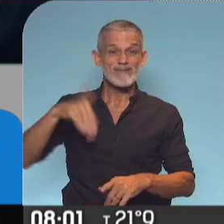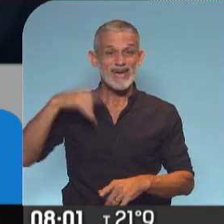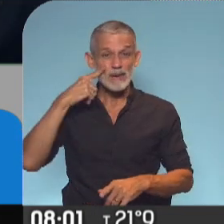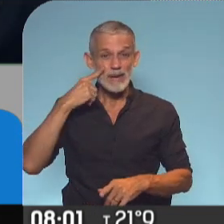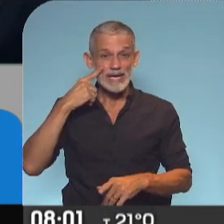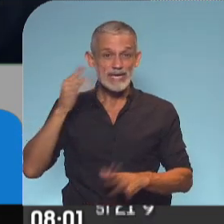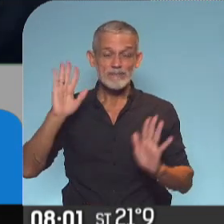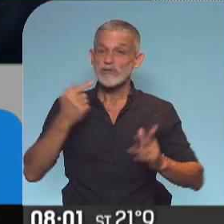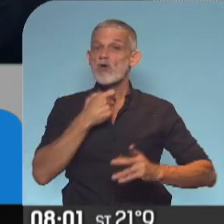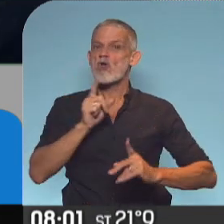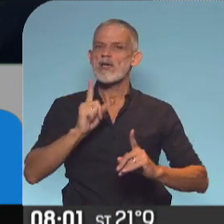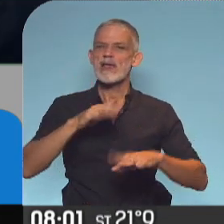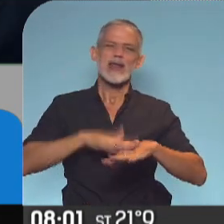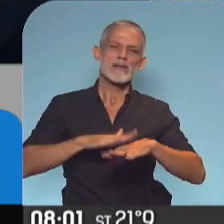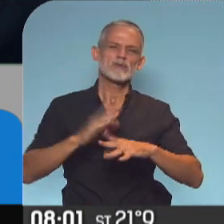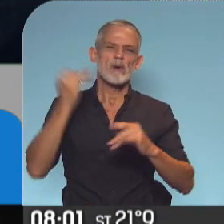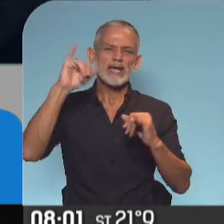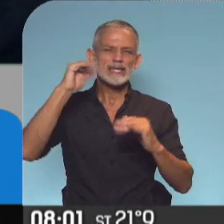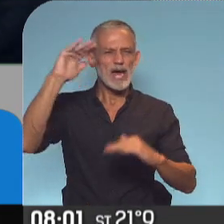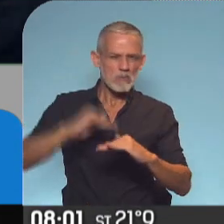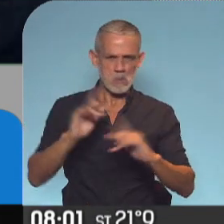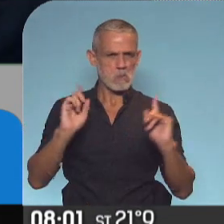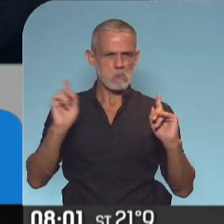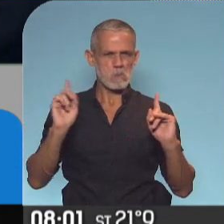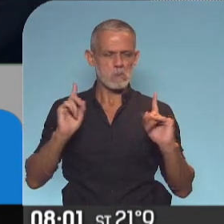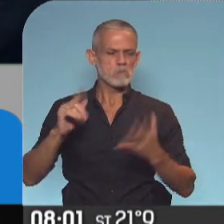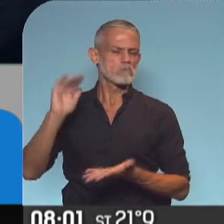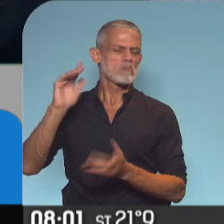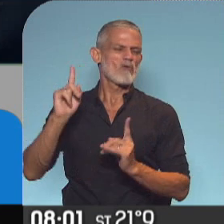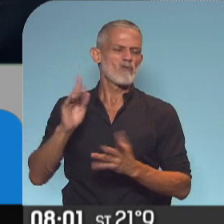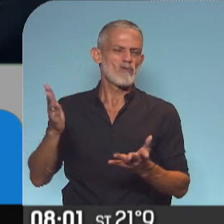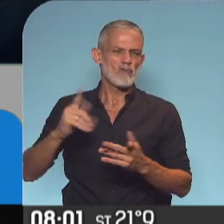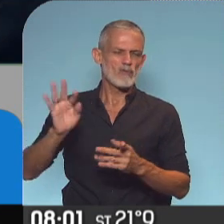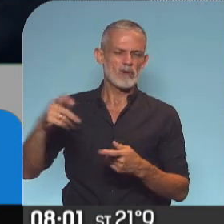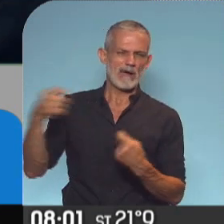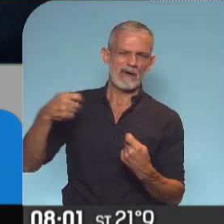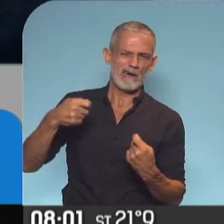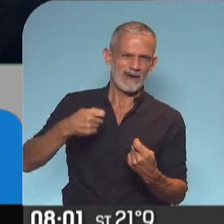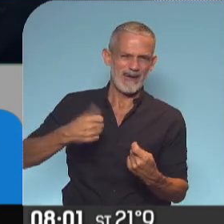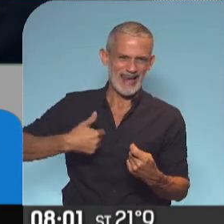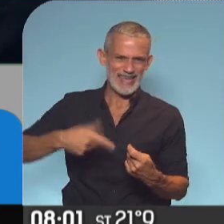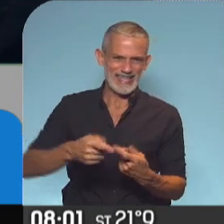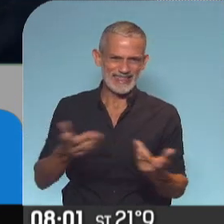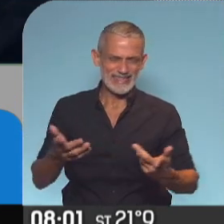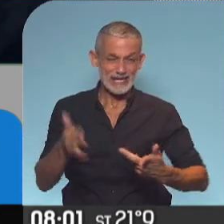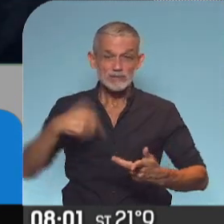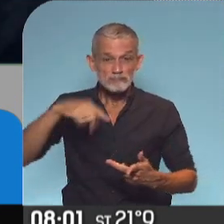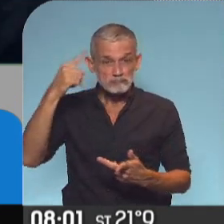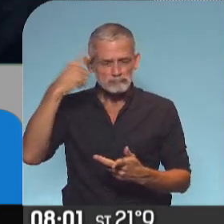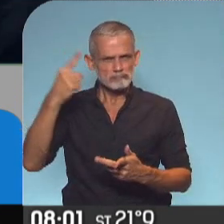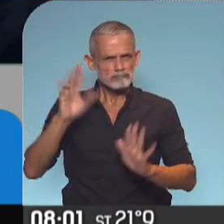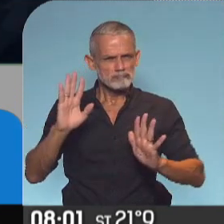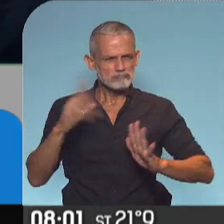hacer responsable para disminuir intereses, para tratar de ver, o sea, me imagino que va a seguir apretando. Ahora, hay algo que me llama la